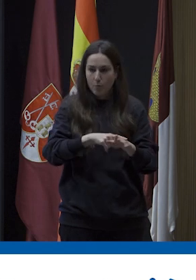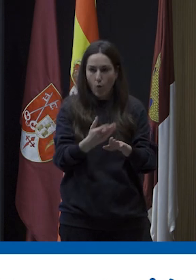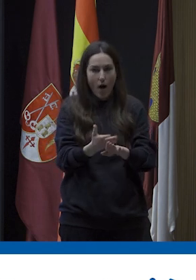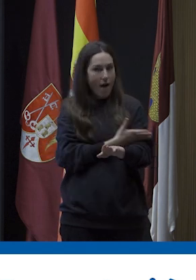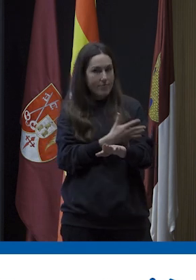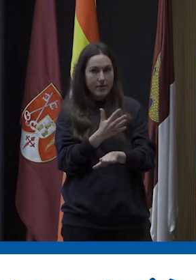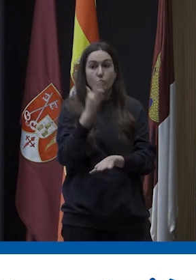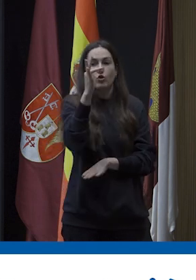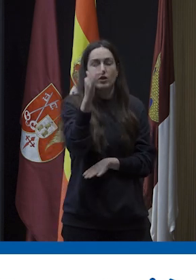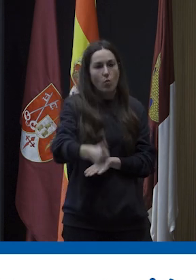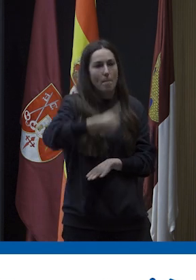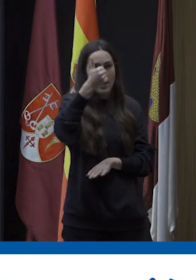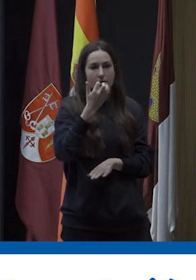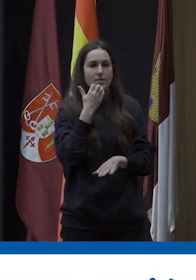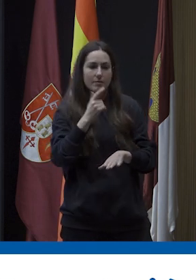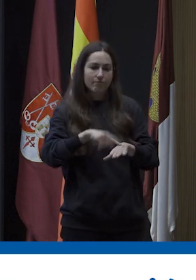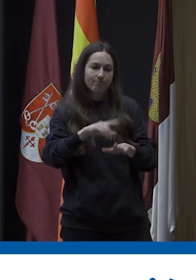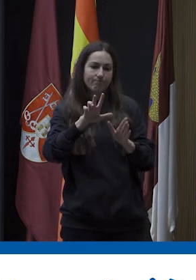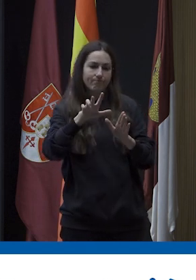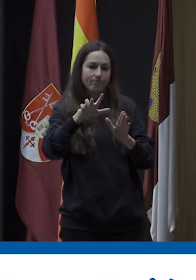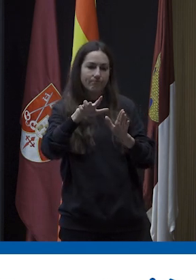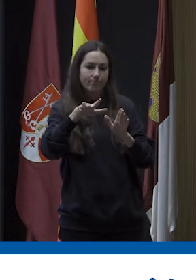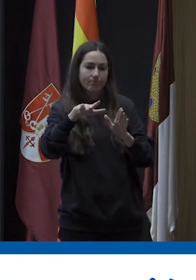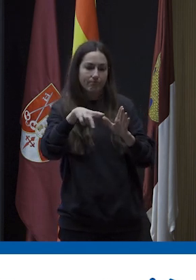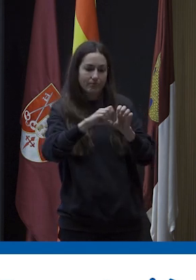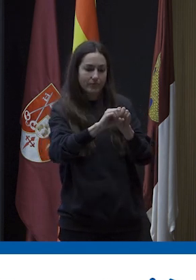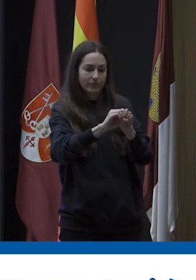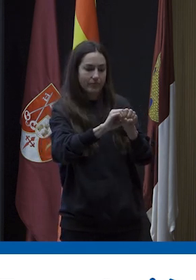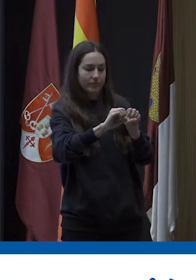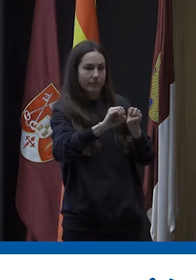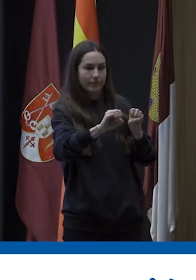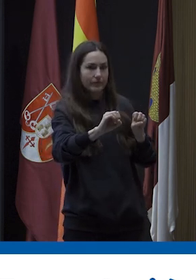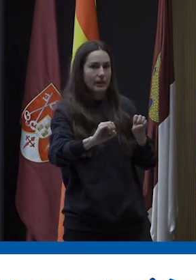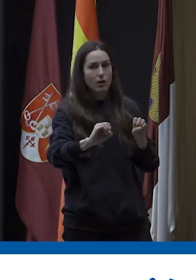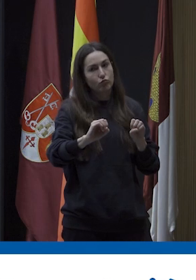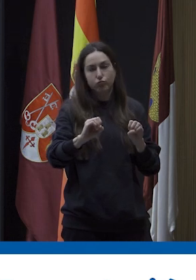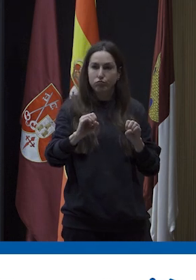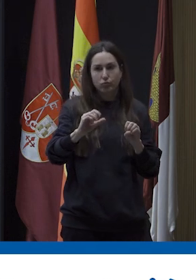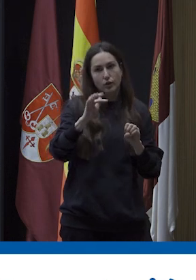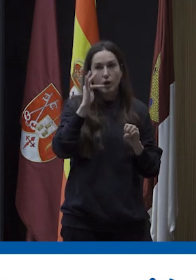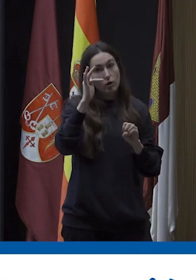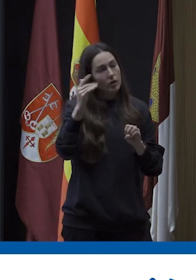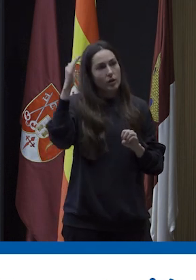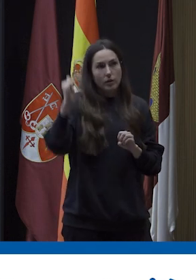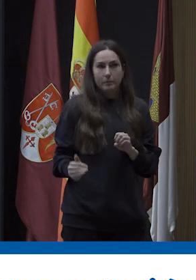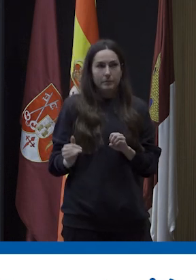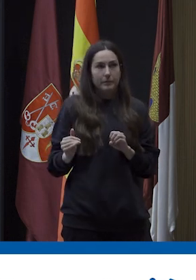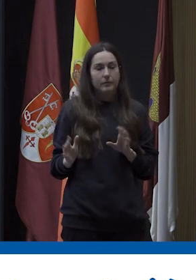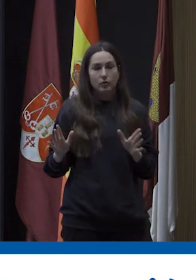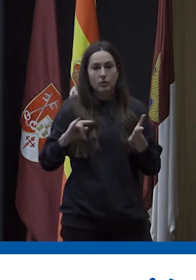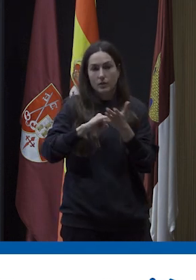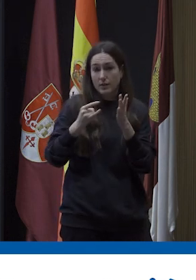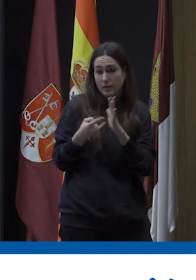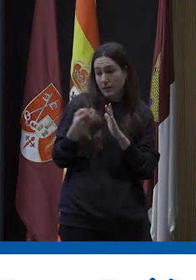el beneficio. Si esperamos mucho tiempo a que la arteria está tapada, pues entonces el beneficio va a ser más pequeño. Entonces el mismo sistema